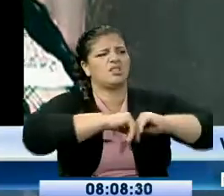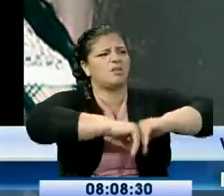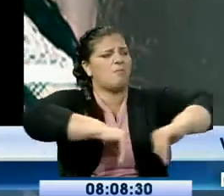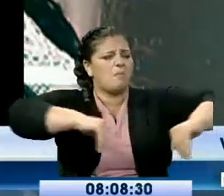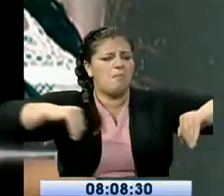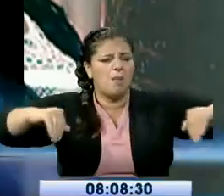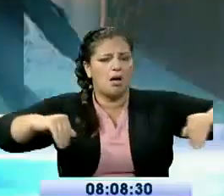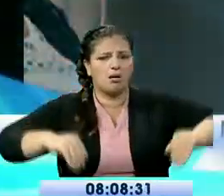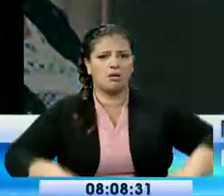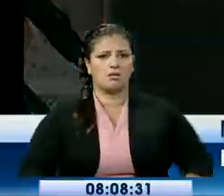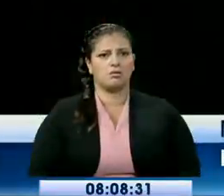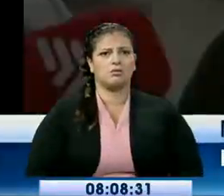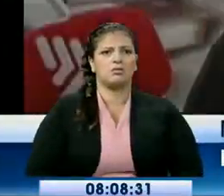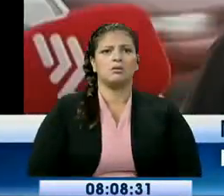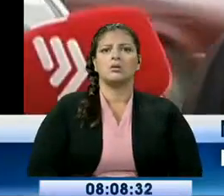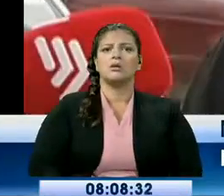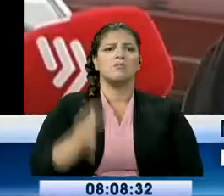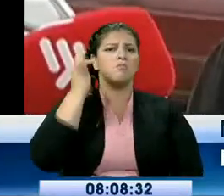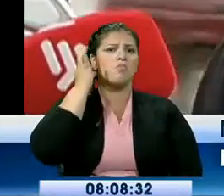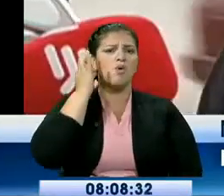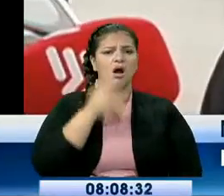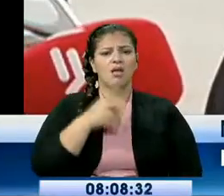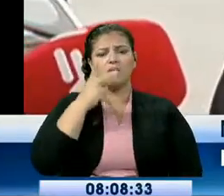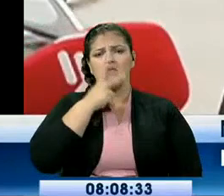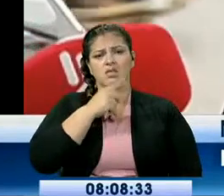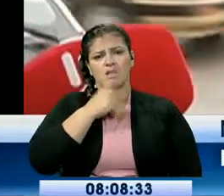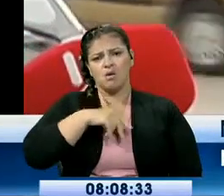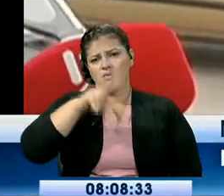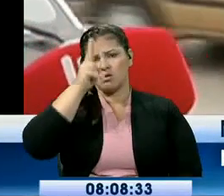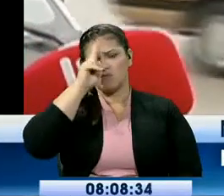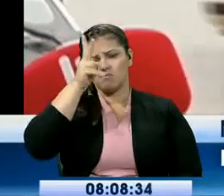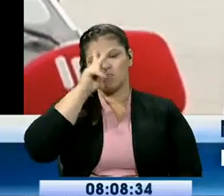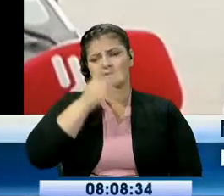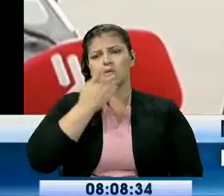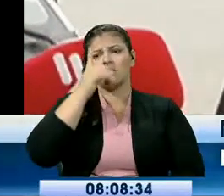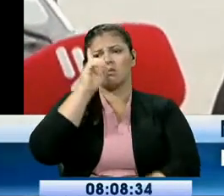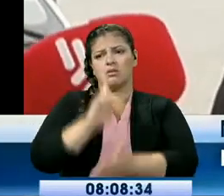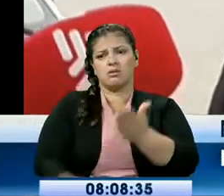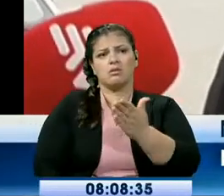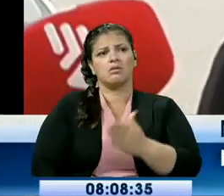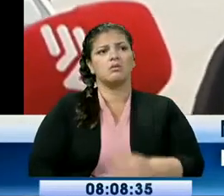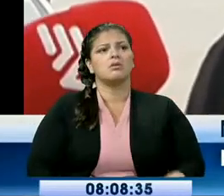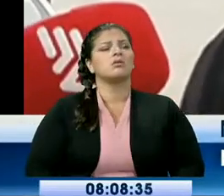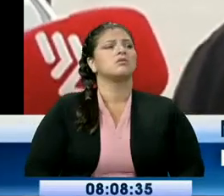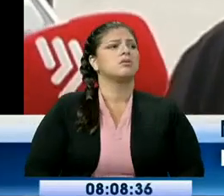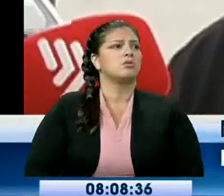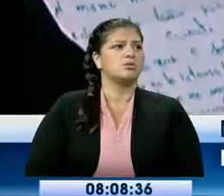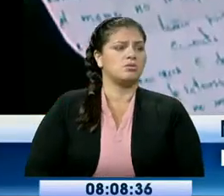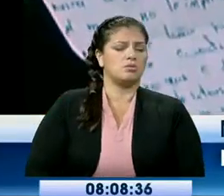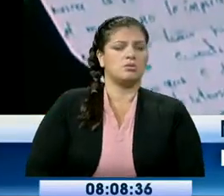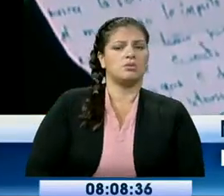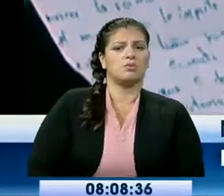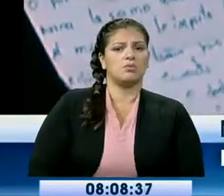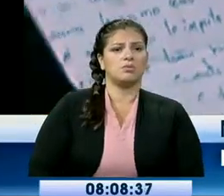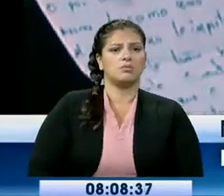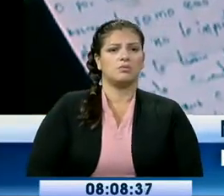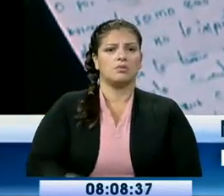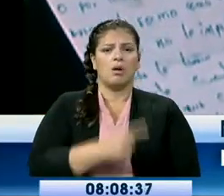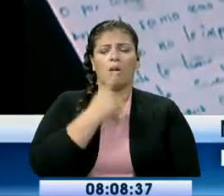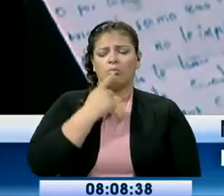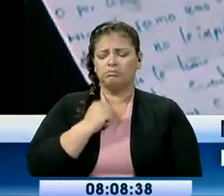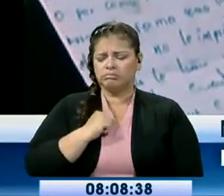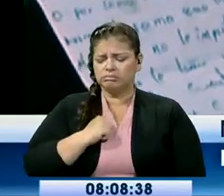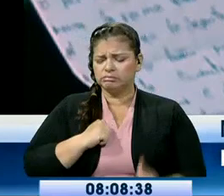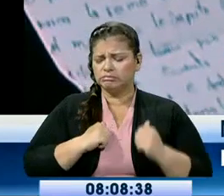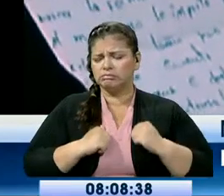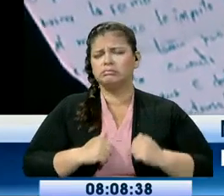cosas. Se vinieron a pasar Navidad y lo dejaron engañado, que iba a regresar ella y ella nunca regresó, ya regresó fue con una denuncia. El amor de su vida no recibirá